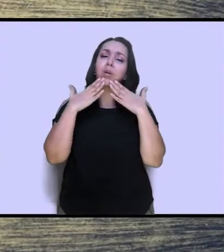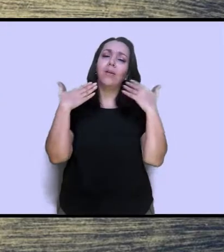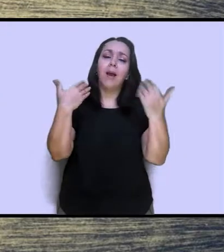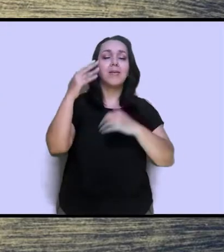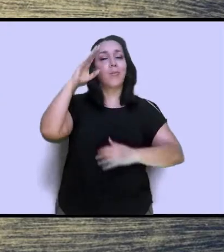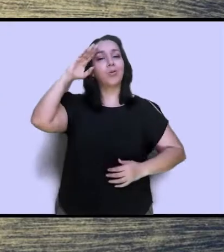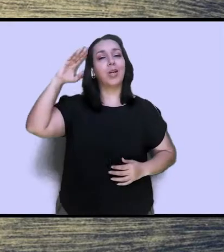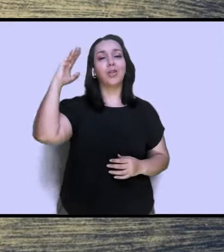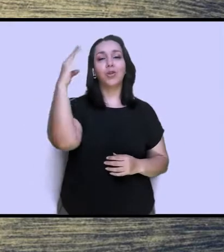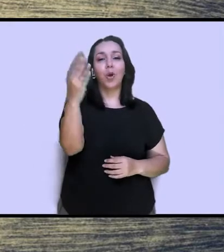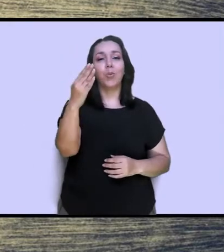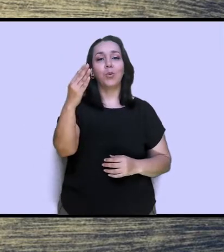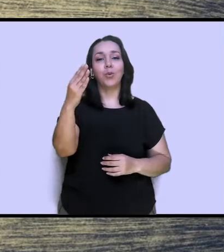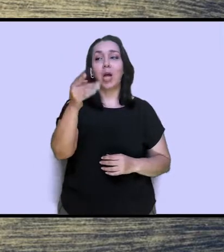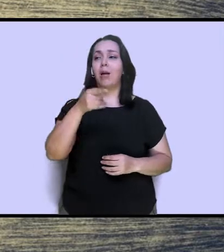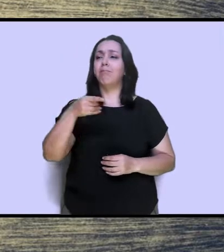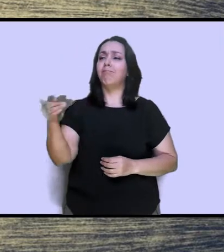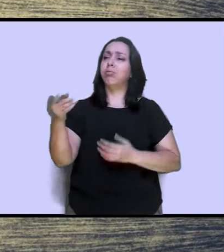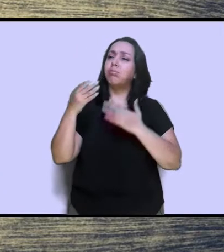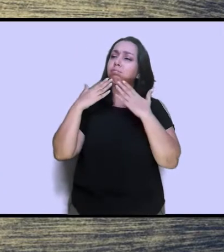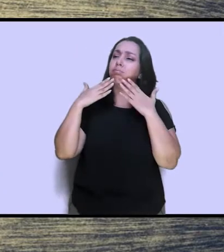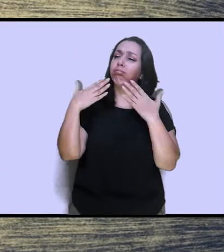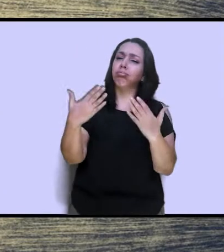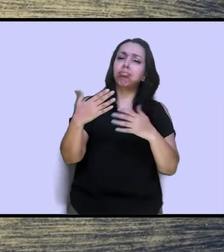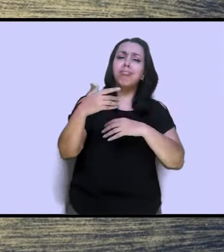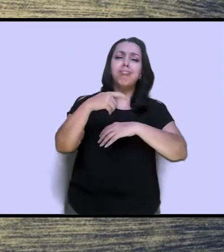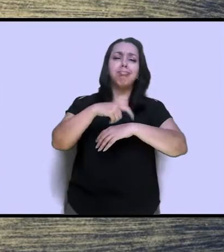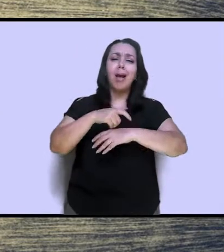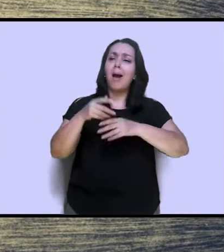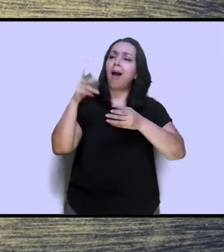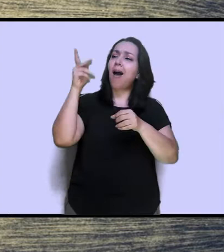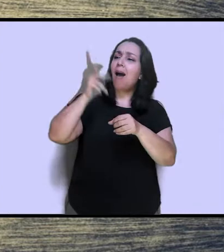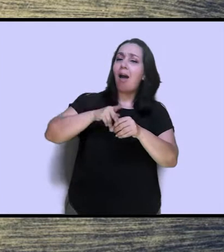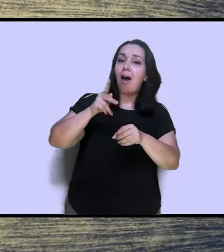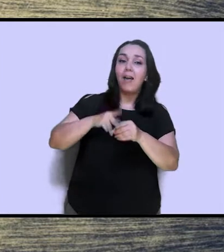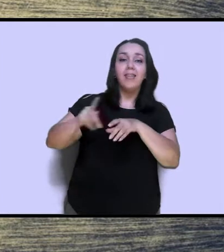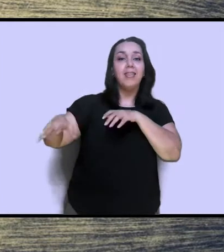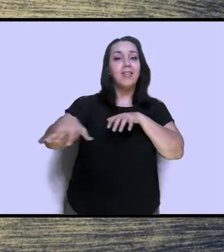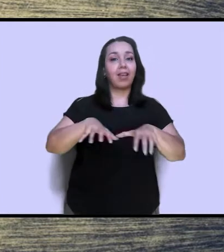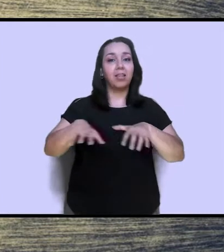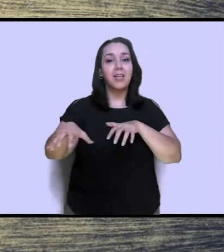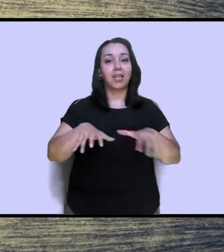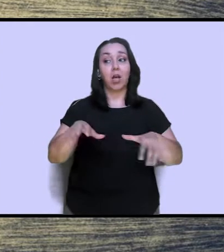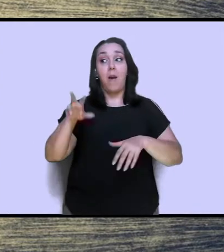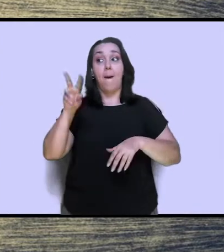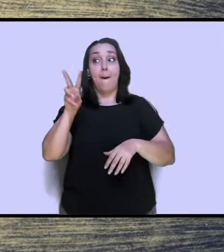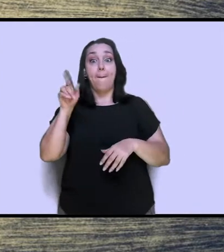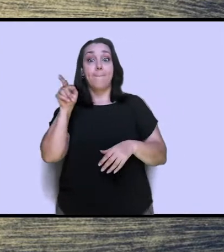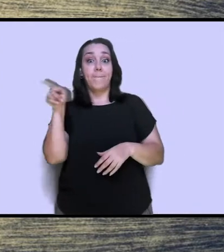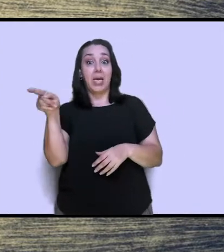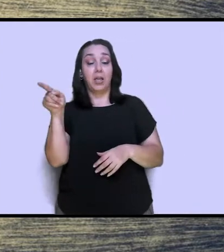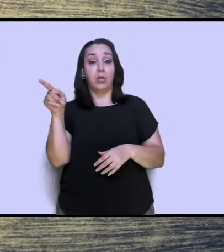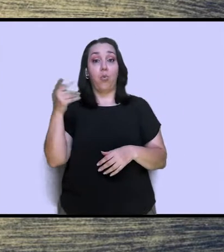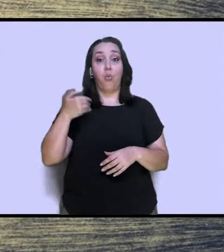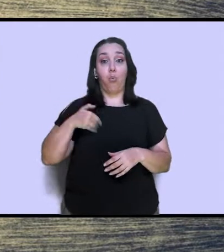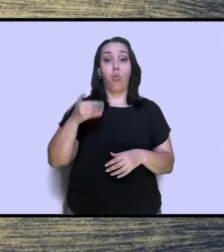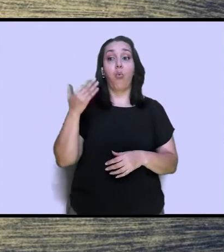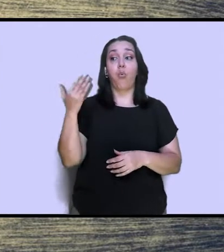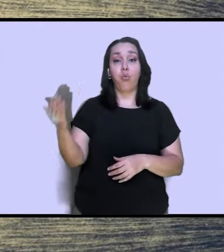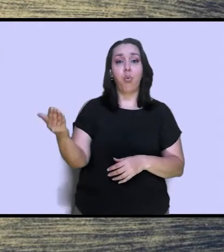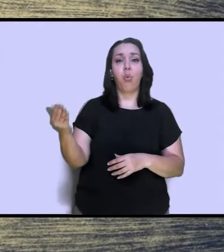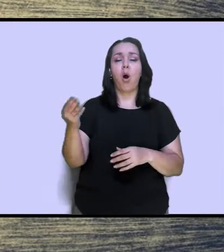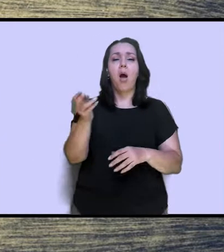Muchas gracias por su saludo. Agradecemos su anuencia por participar en esta actividad. El señor Víctor Alfredo